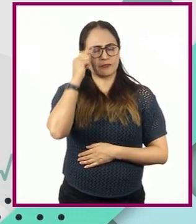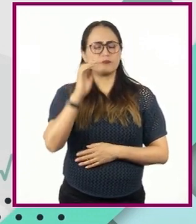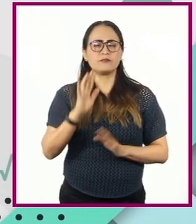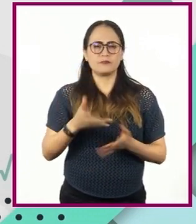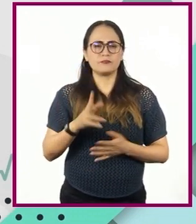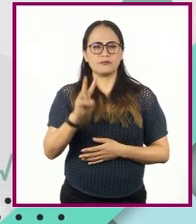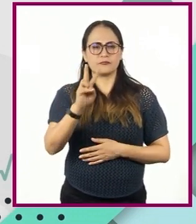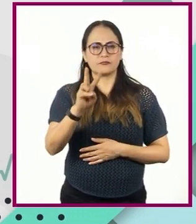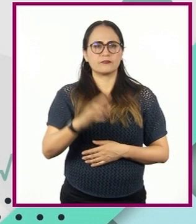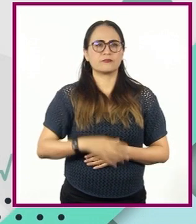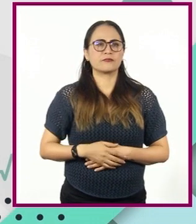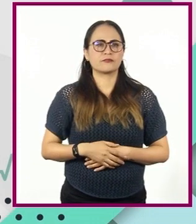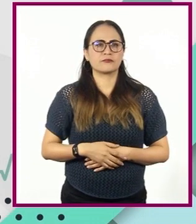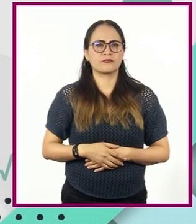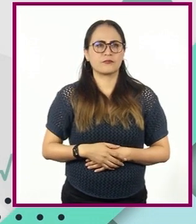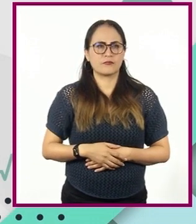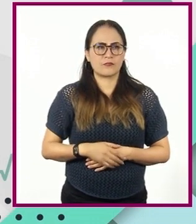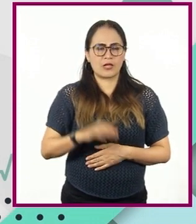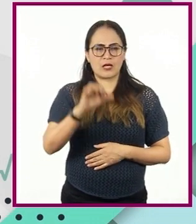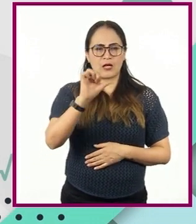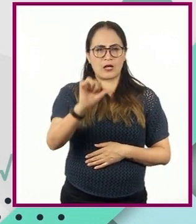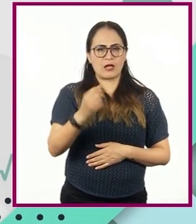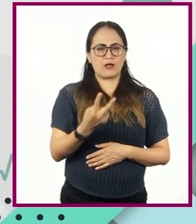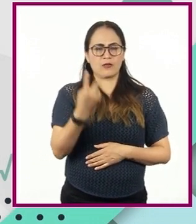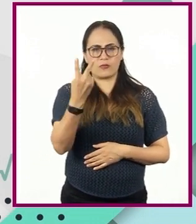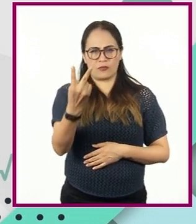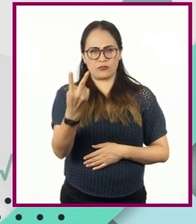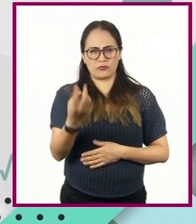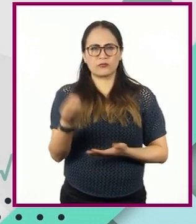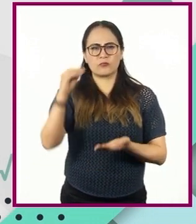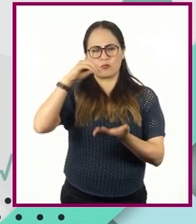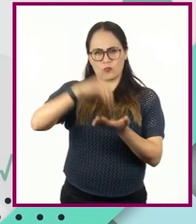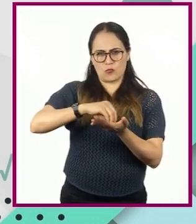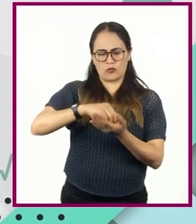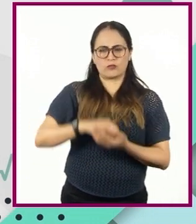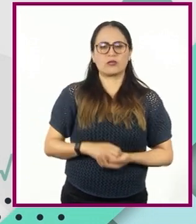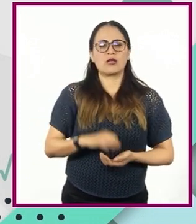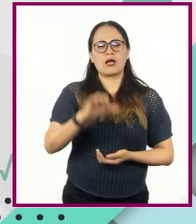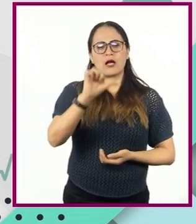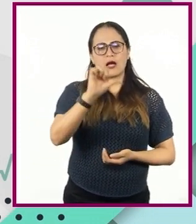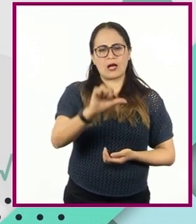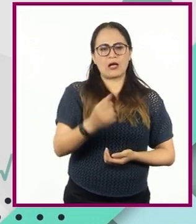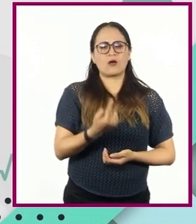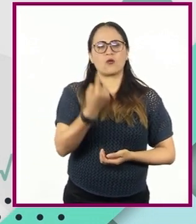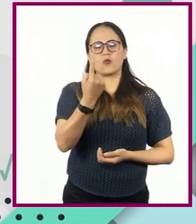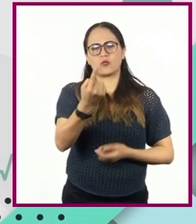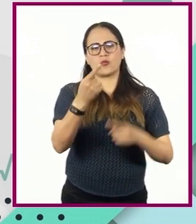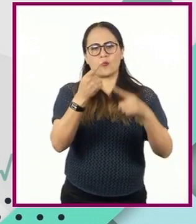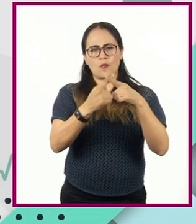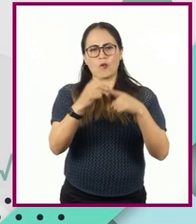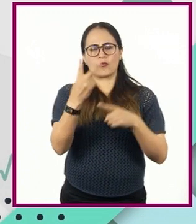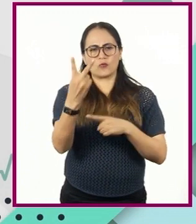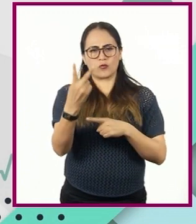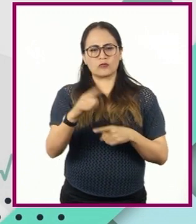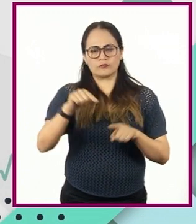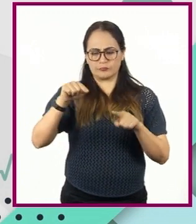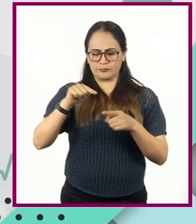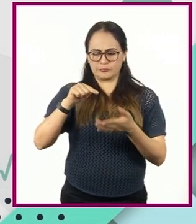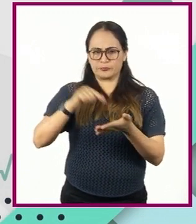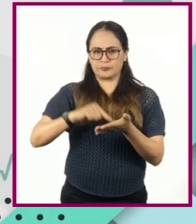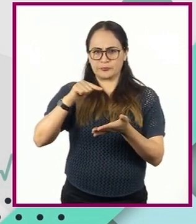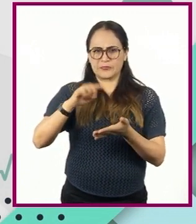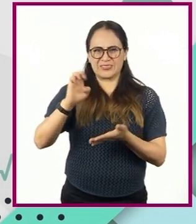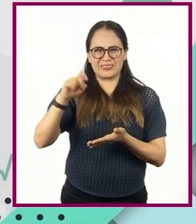es 2. En la celda A2 escribimos igual a 1 por 2 y damos Enter.